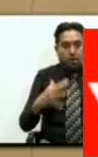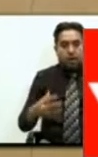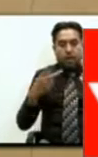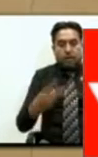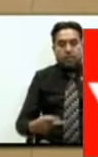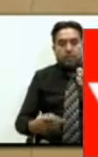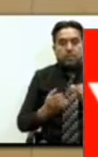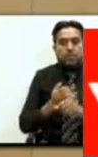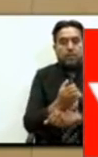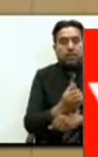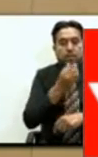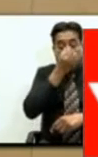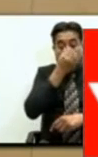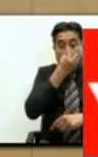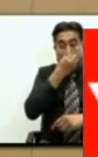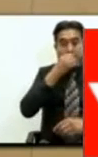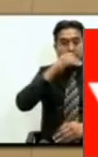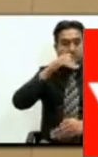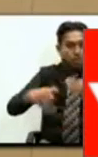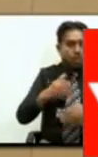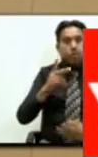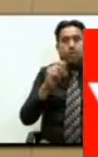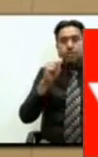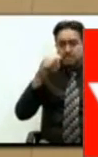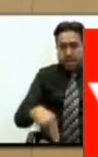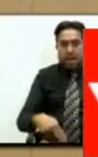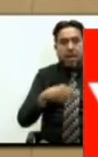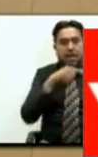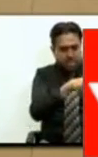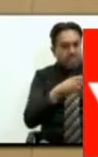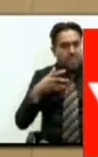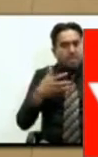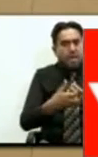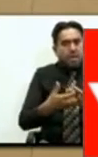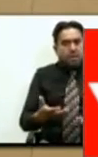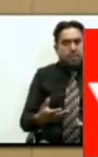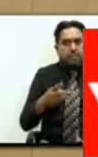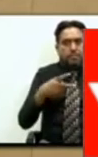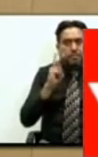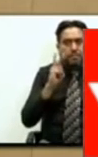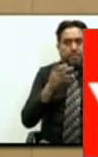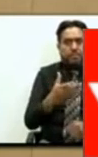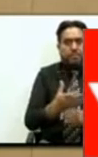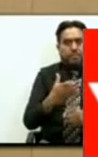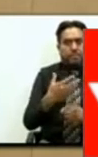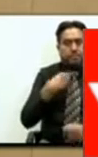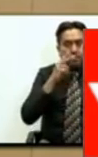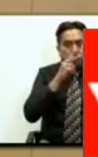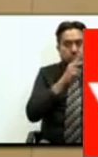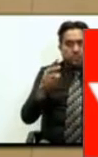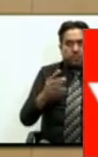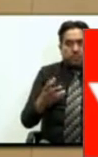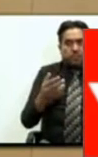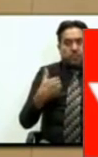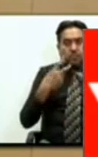estado incluido del partido acción nacional pero desafortunadamente no